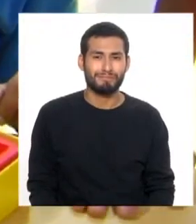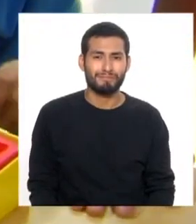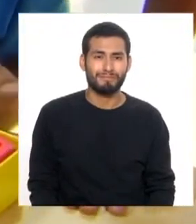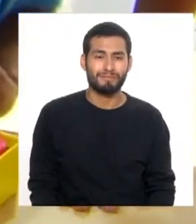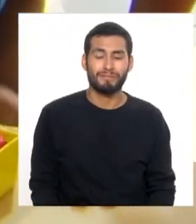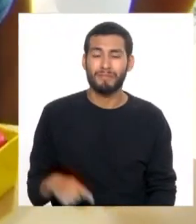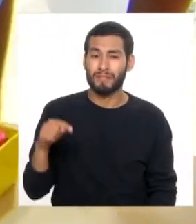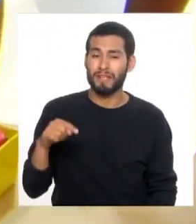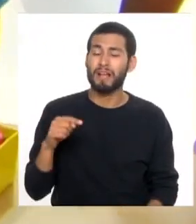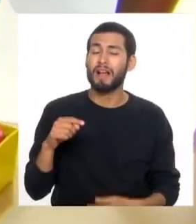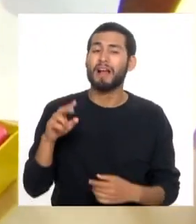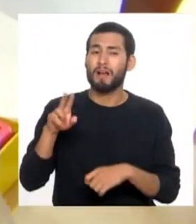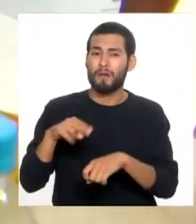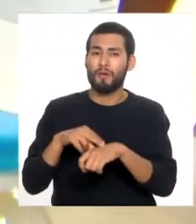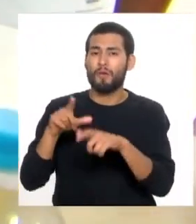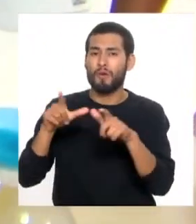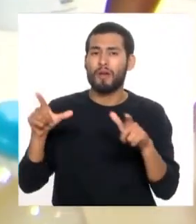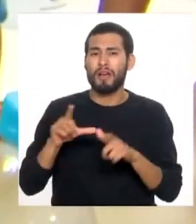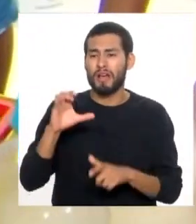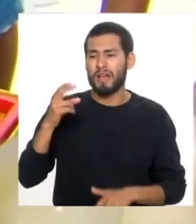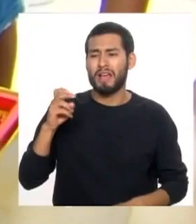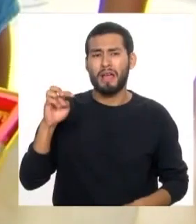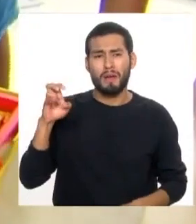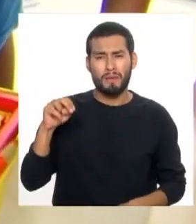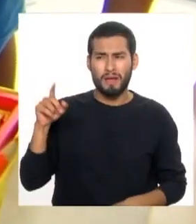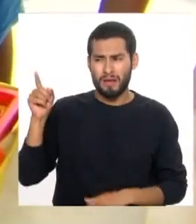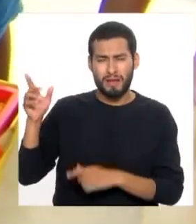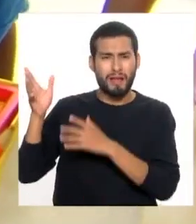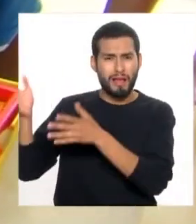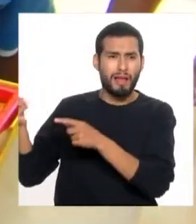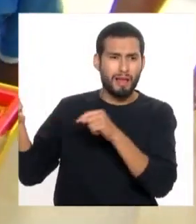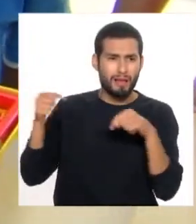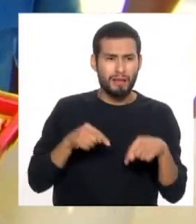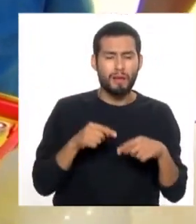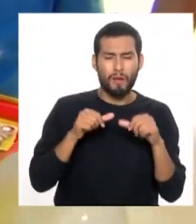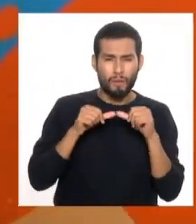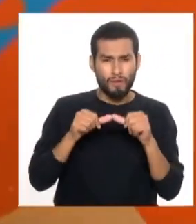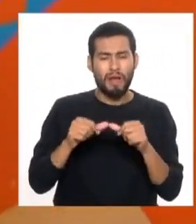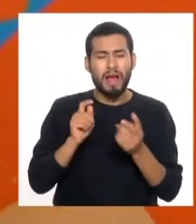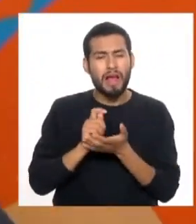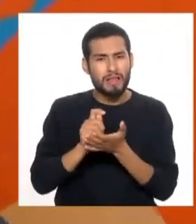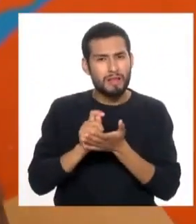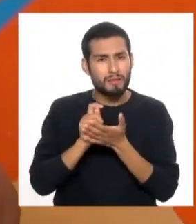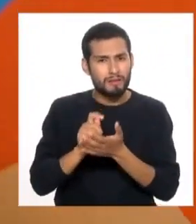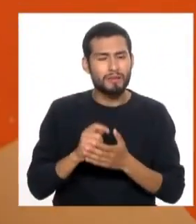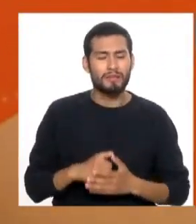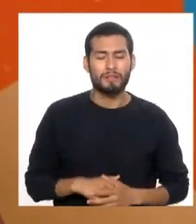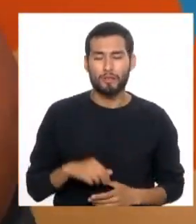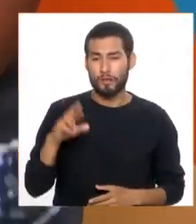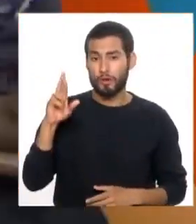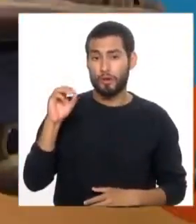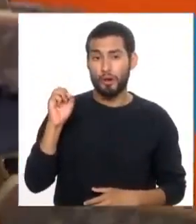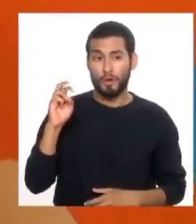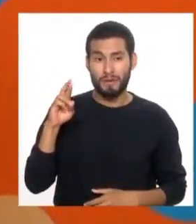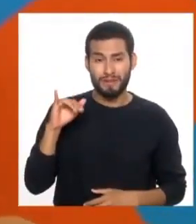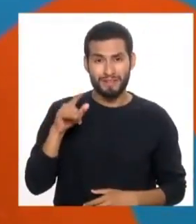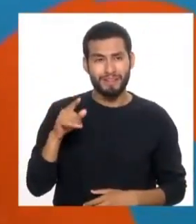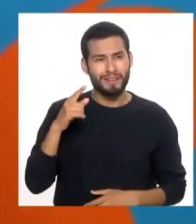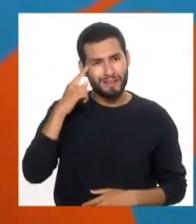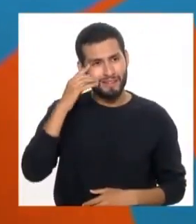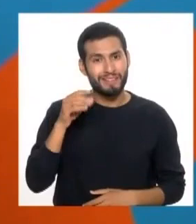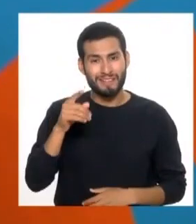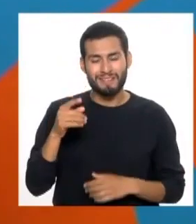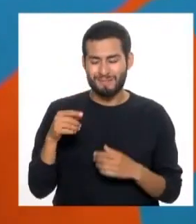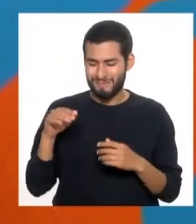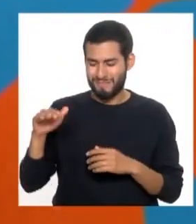Llegaron desde su natural Chepén, dejando a los suyos para continuar con el tratamiento. Rosemary está segura que su